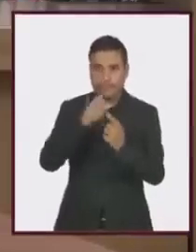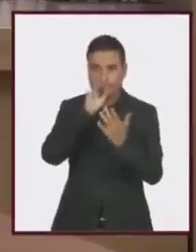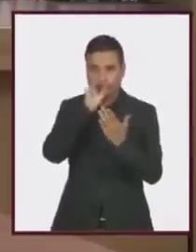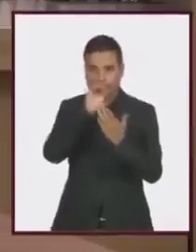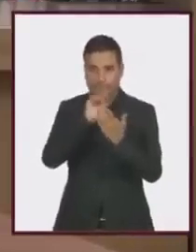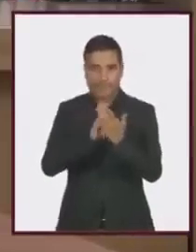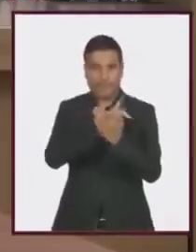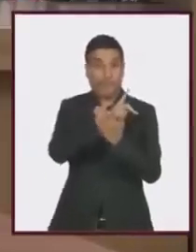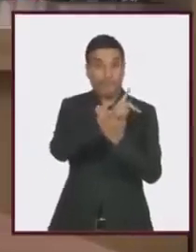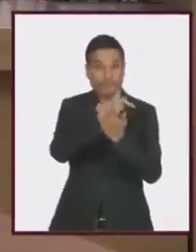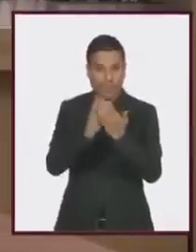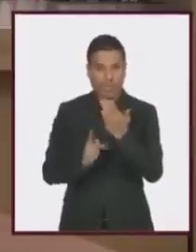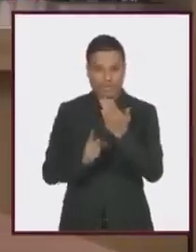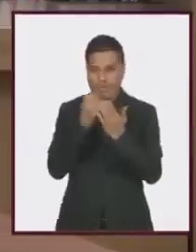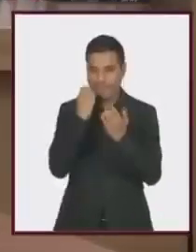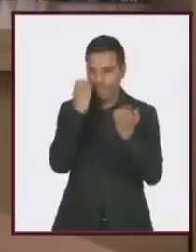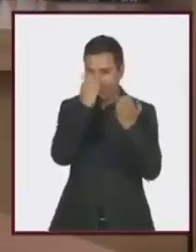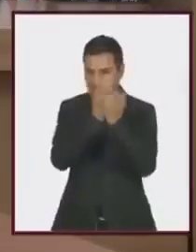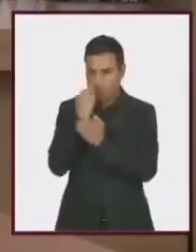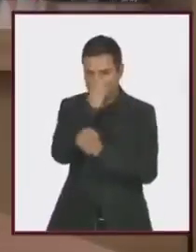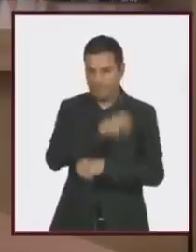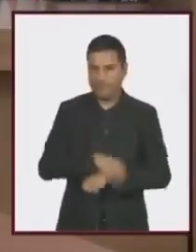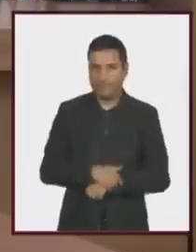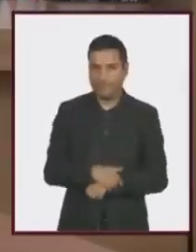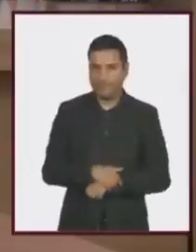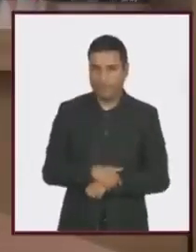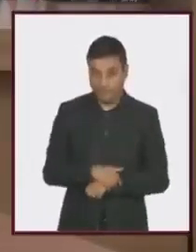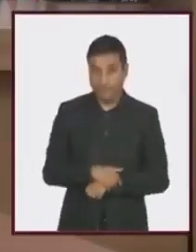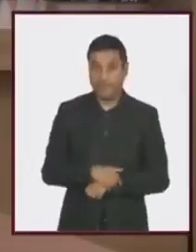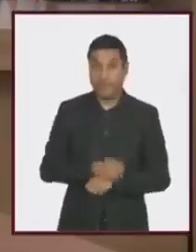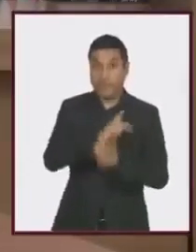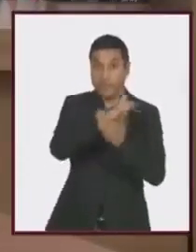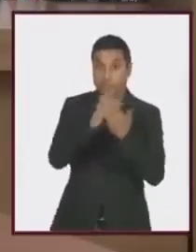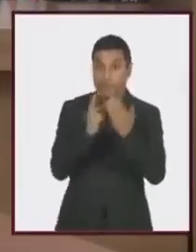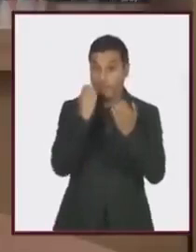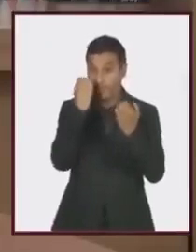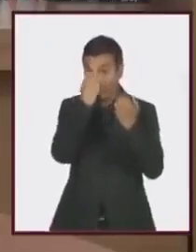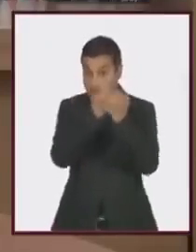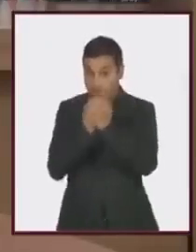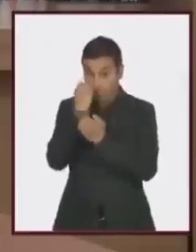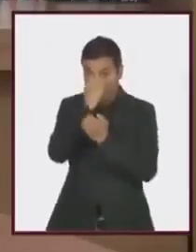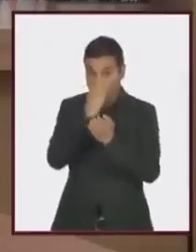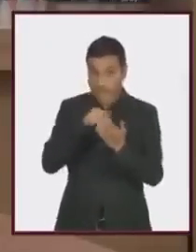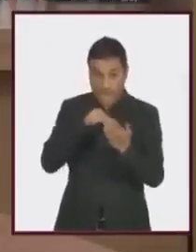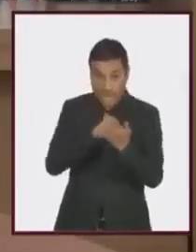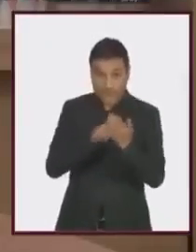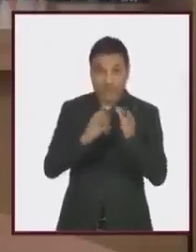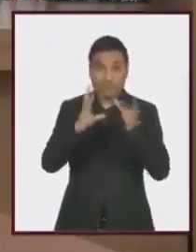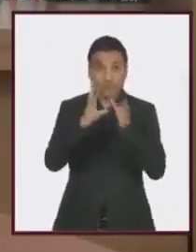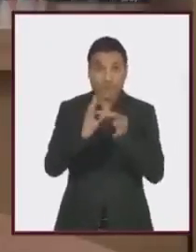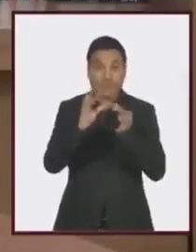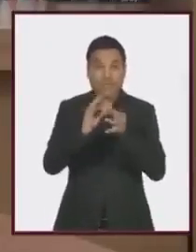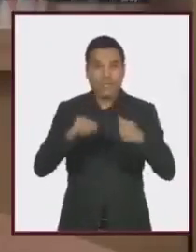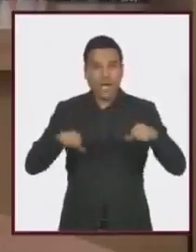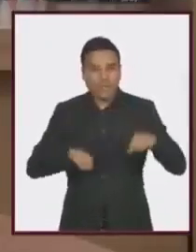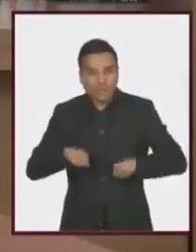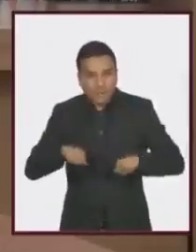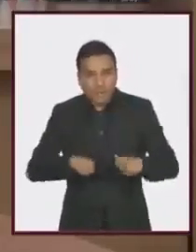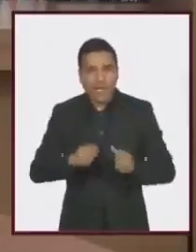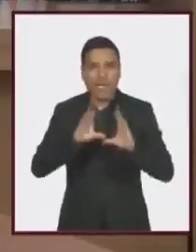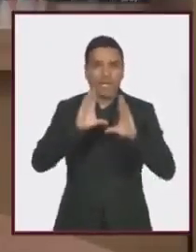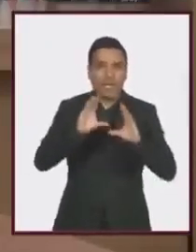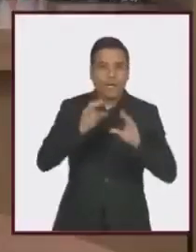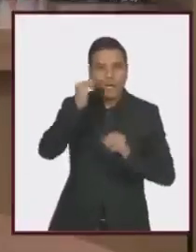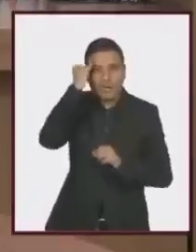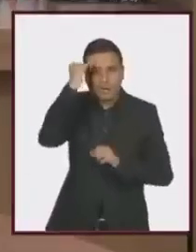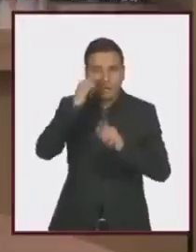analítico, no se incorpora el plano de lo didáctico. Podemos nosotros en esta secuenciación y en esta